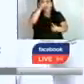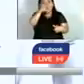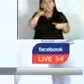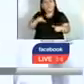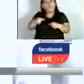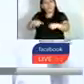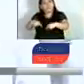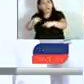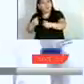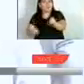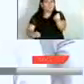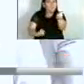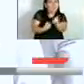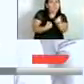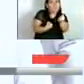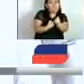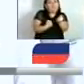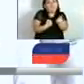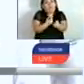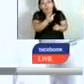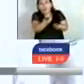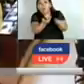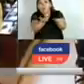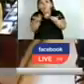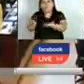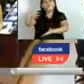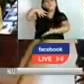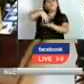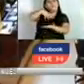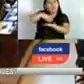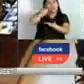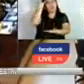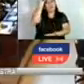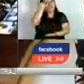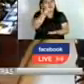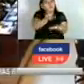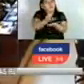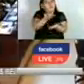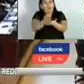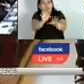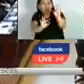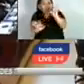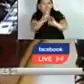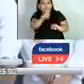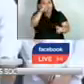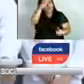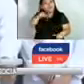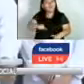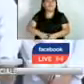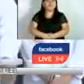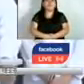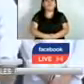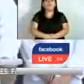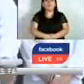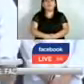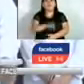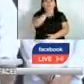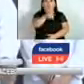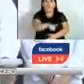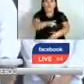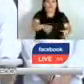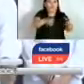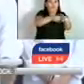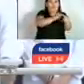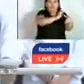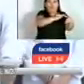democrática, acompañarán las iniciativas que beneficien a la población y señalar aquellas que vayan en su contra. Hoy el Ejecutivo